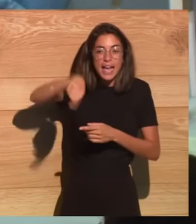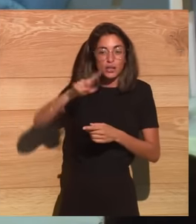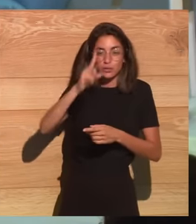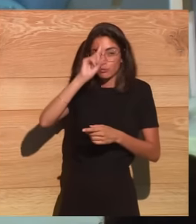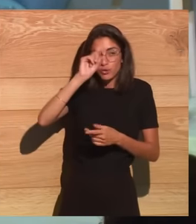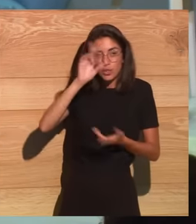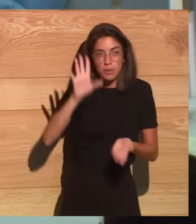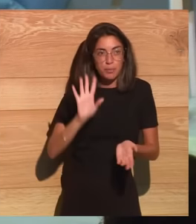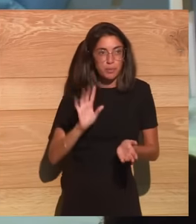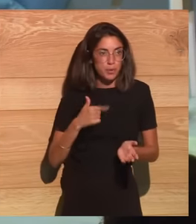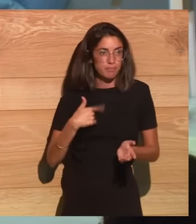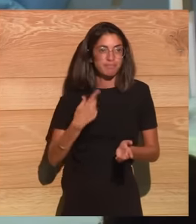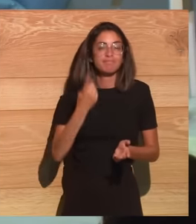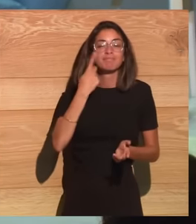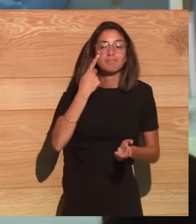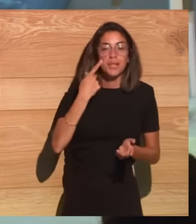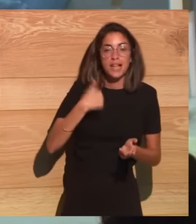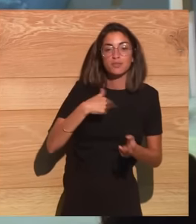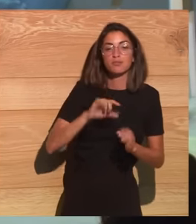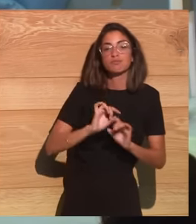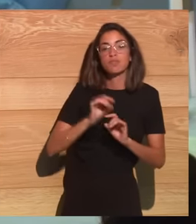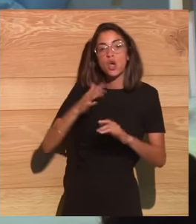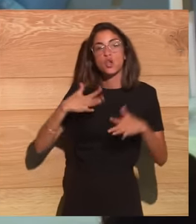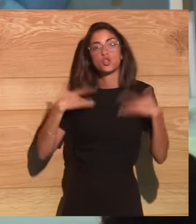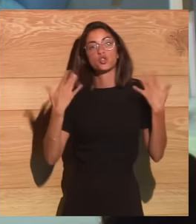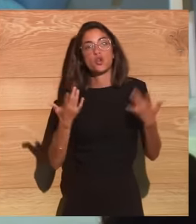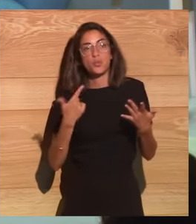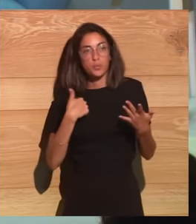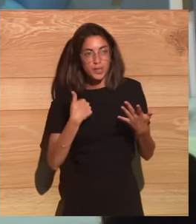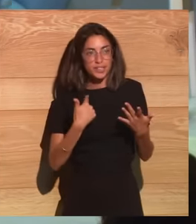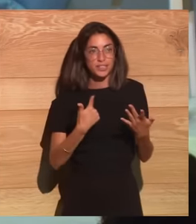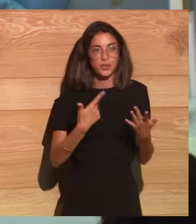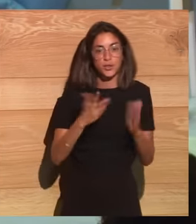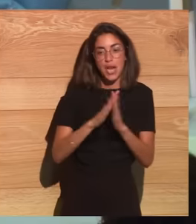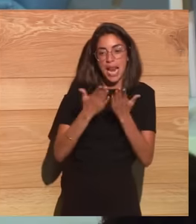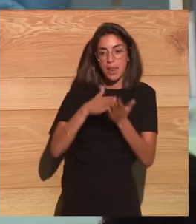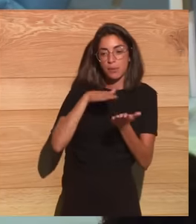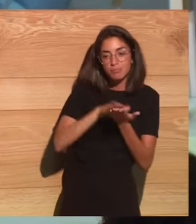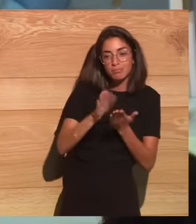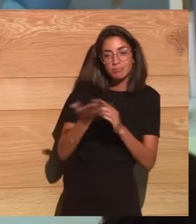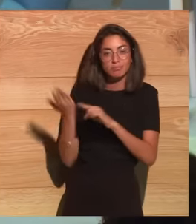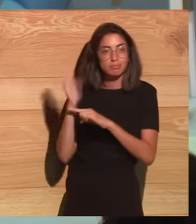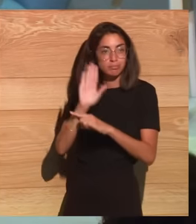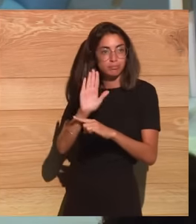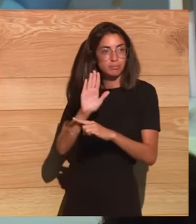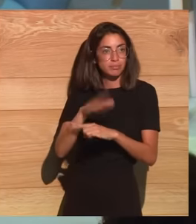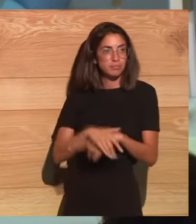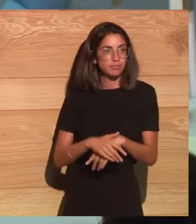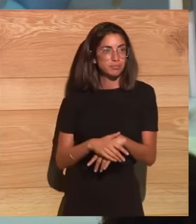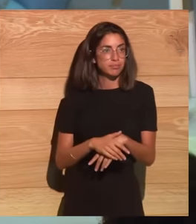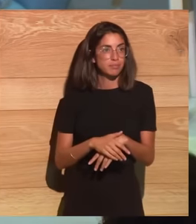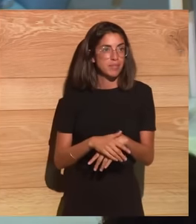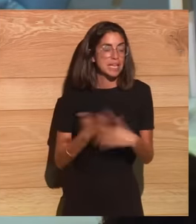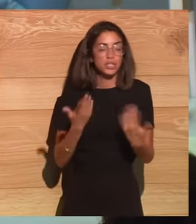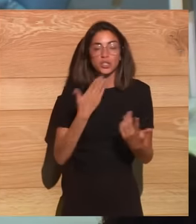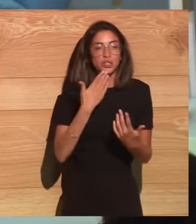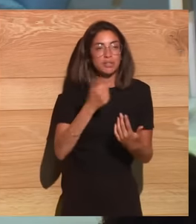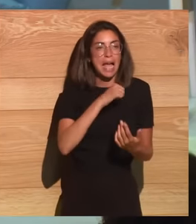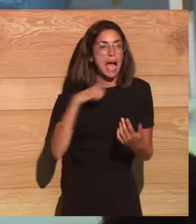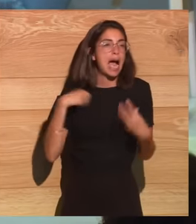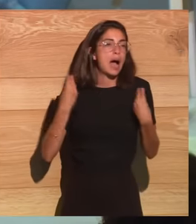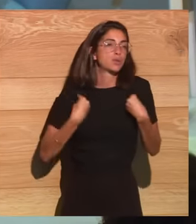qué sorpresa cuando saque yo el libro y la gente diga, claro que sí. Si es que tampoco iba a ser una... De hecho, tampoco es una autobiografía.